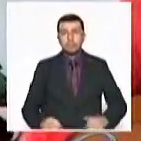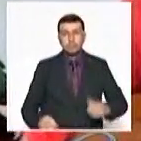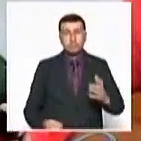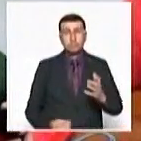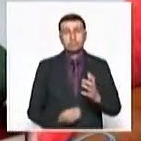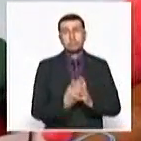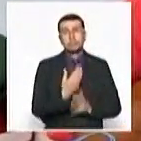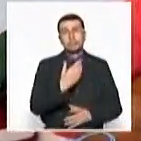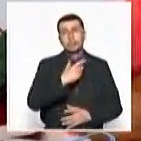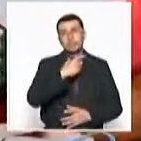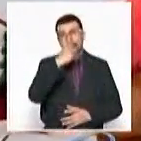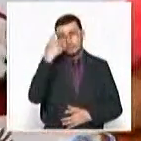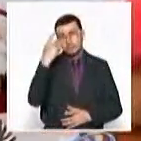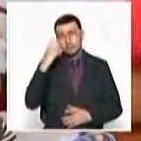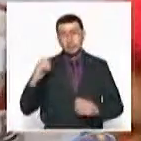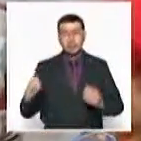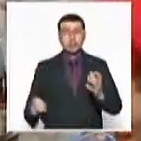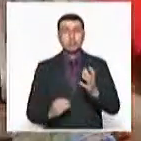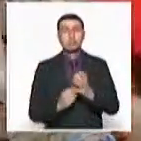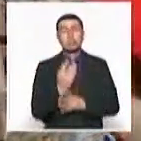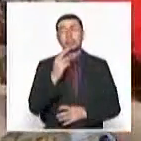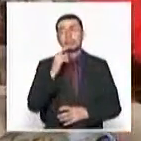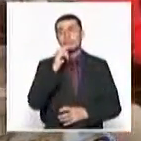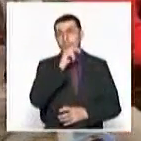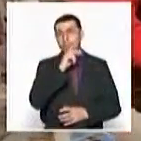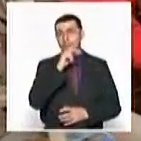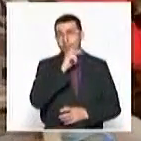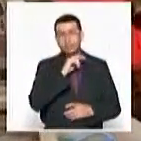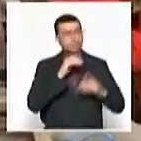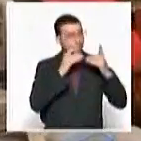y rosas la cuna